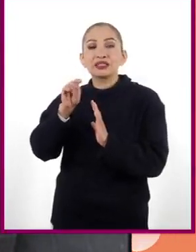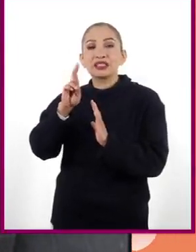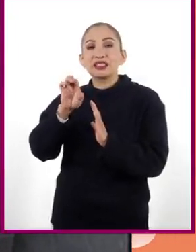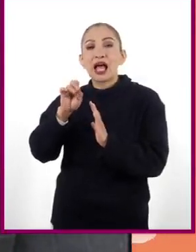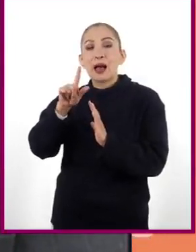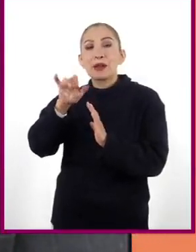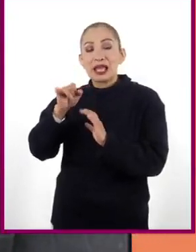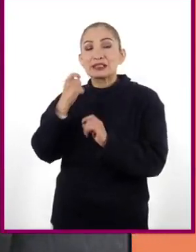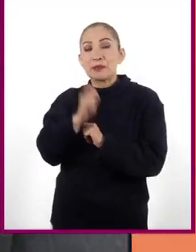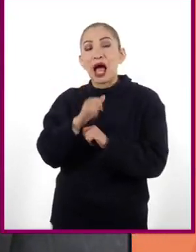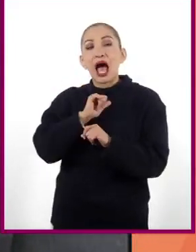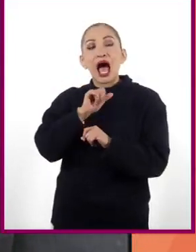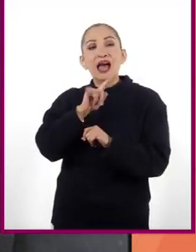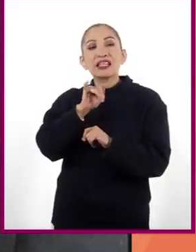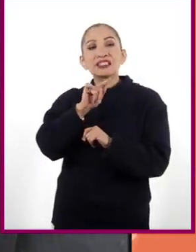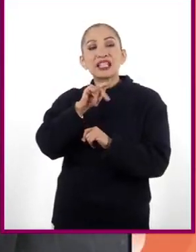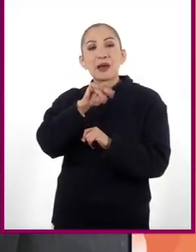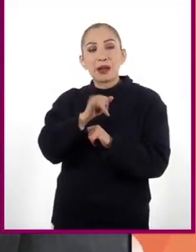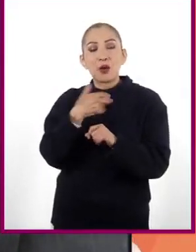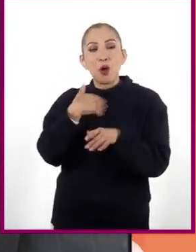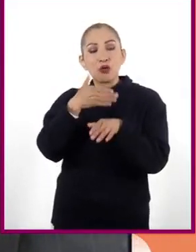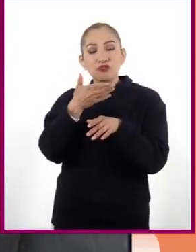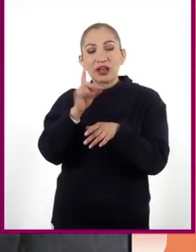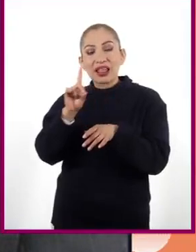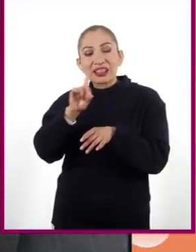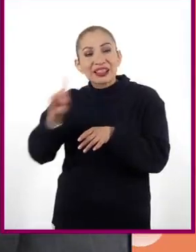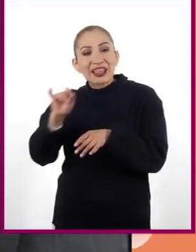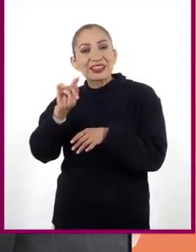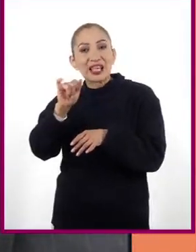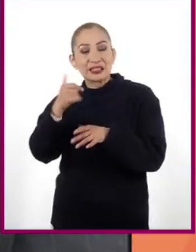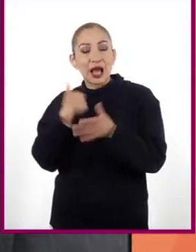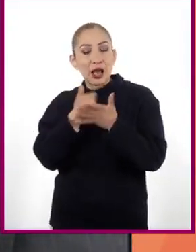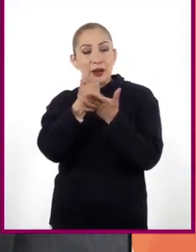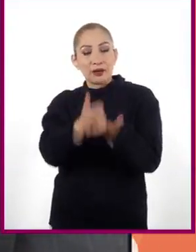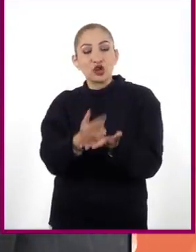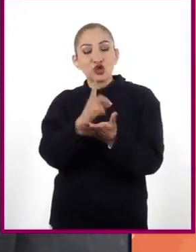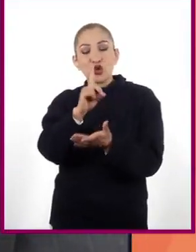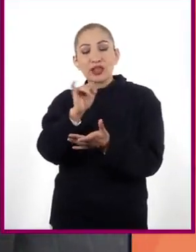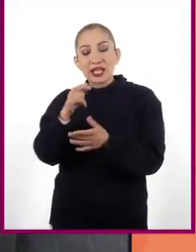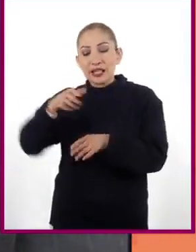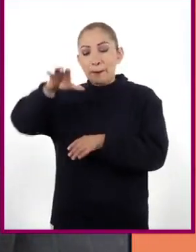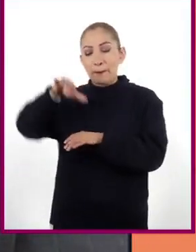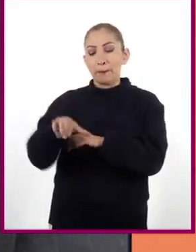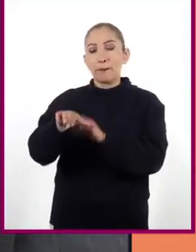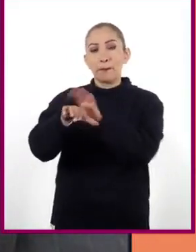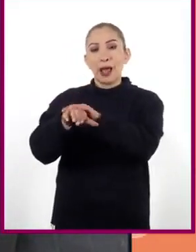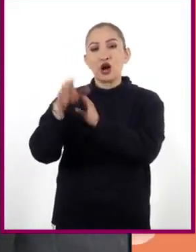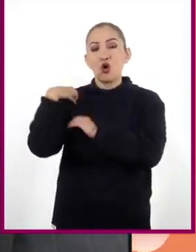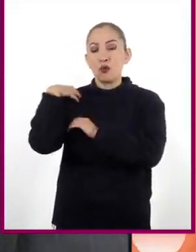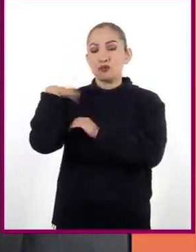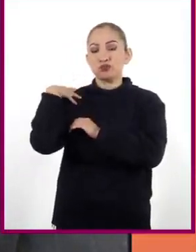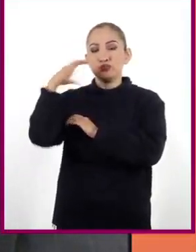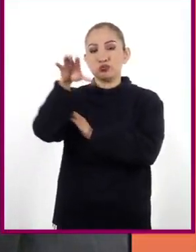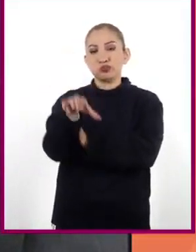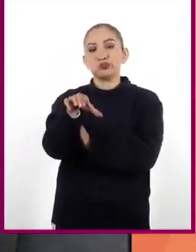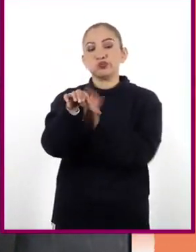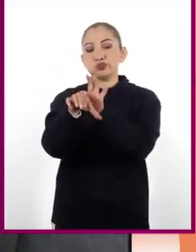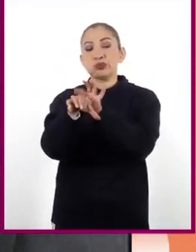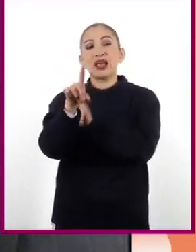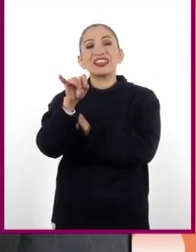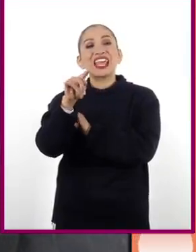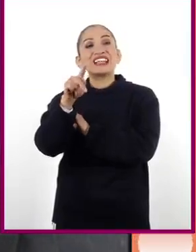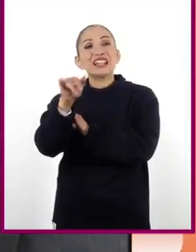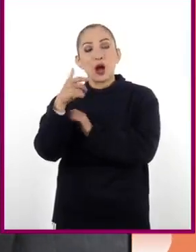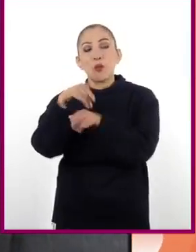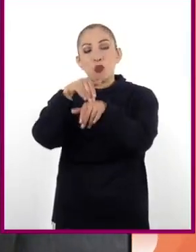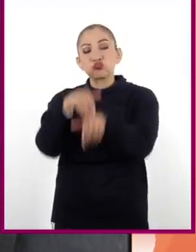de adiestrarle, o sea, de diestra. Es decir, el ciego apoyaba su diestra en Lazarillo para guiarle y bueno, esa era la